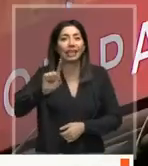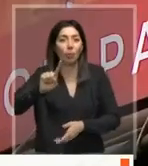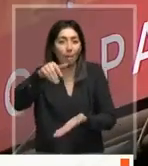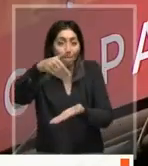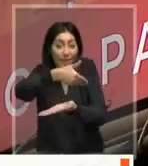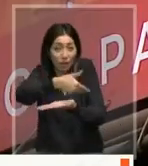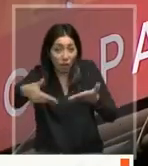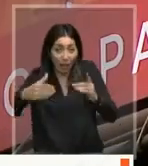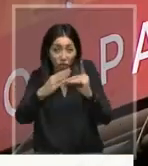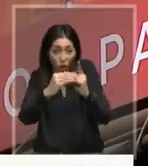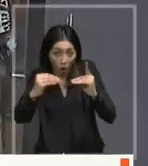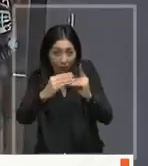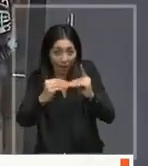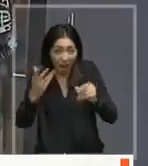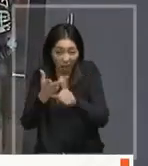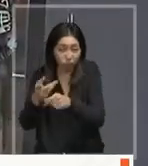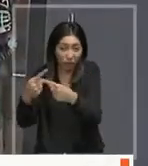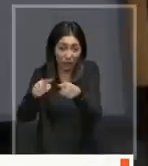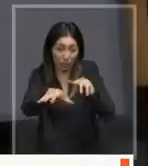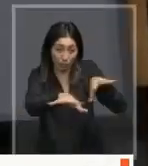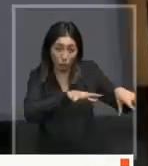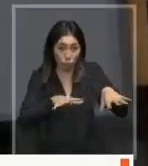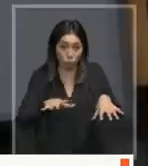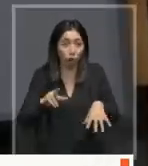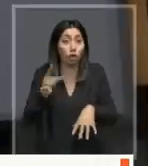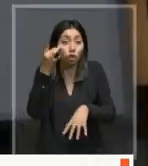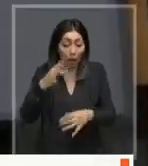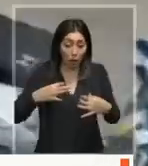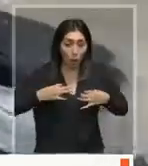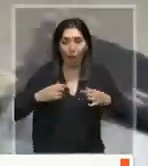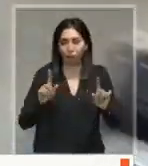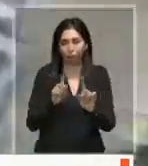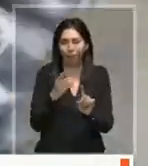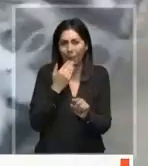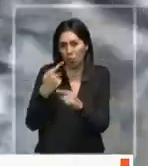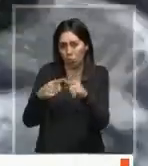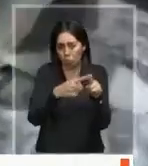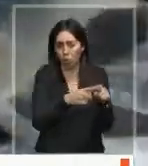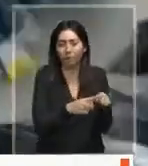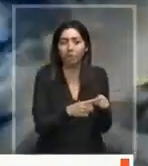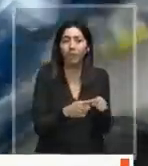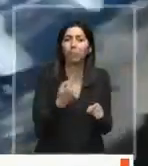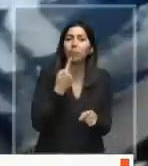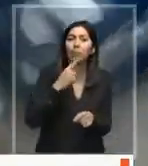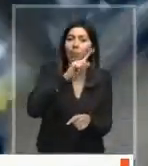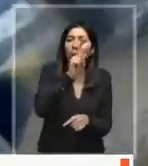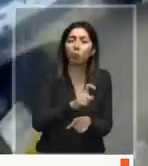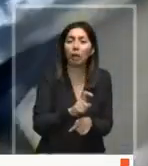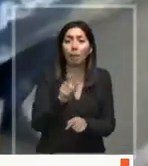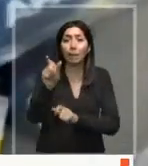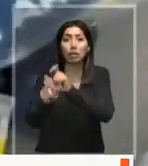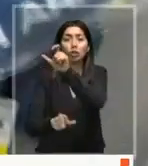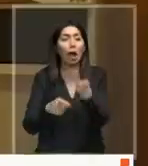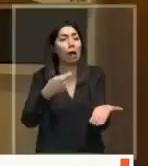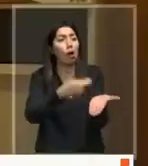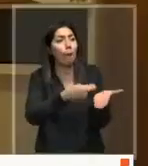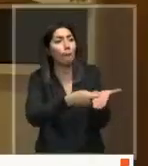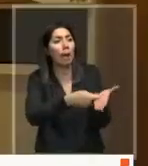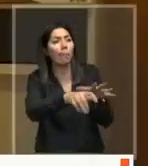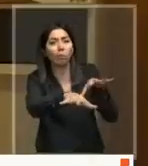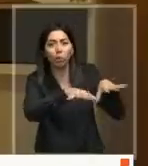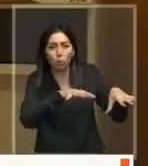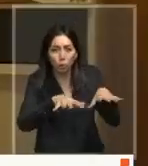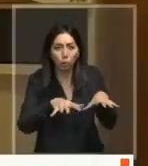en diversos productos, no solo ropa. La pregunta es, ¿cuántas de las cosas que hoy día la gente está comprando, pagando por